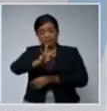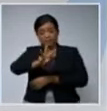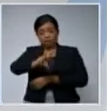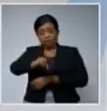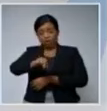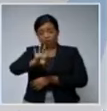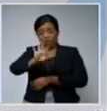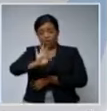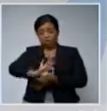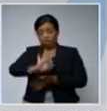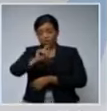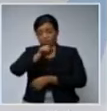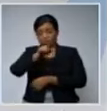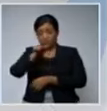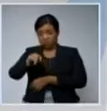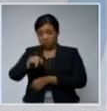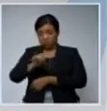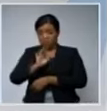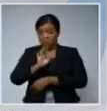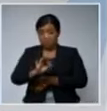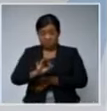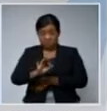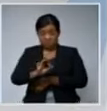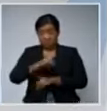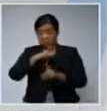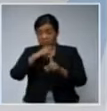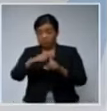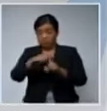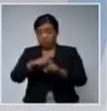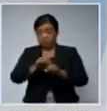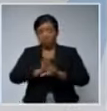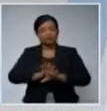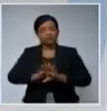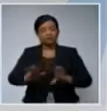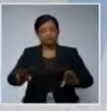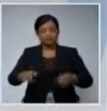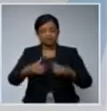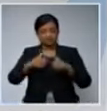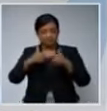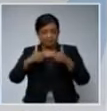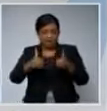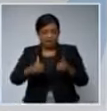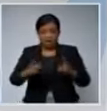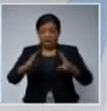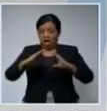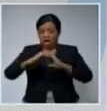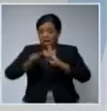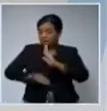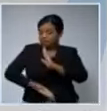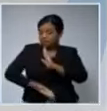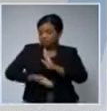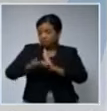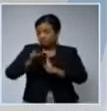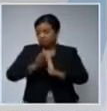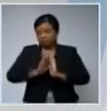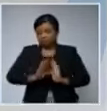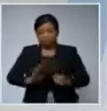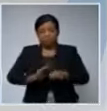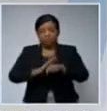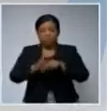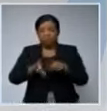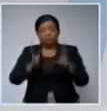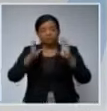93,4% de todas las personas diagnosticadas en Cuba pues se han recuperado de la